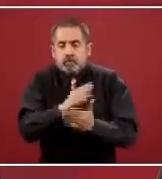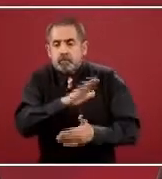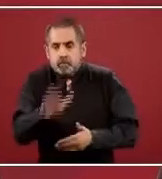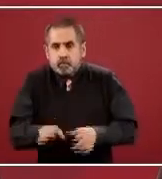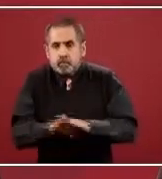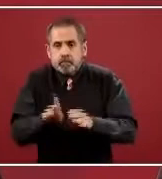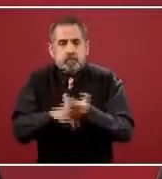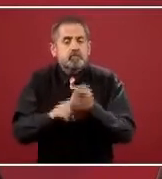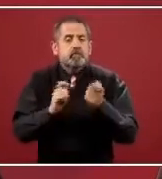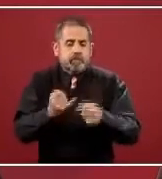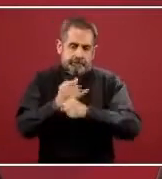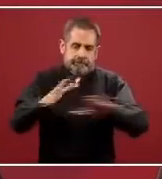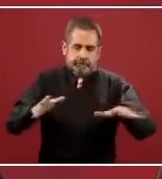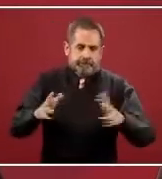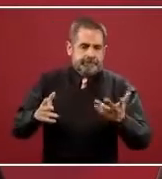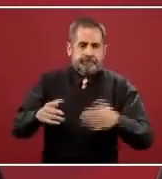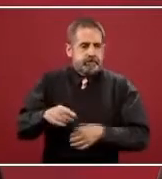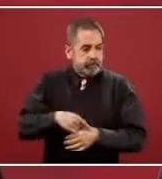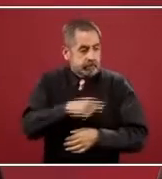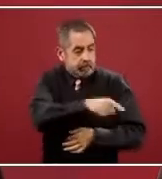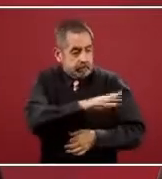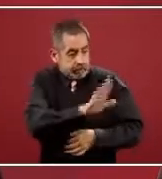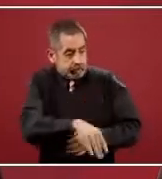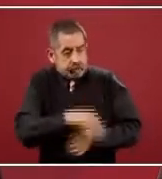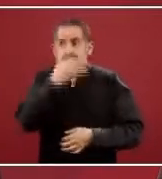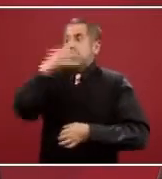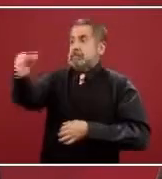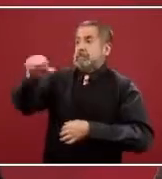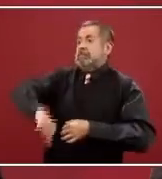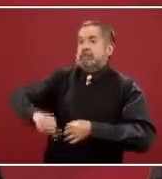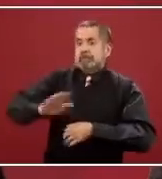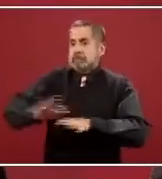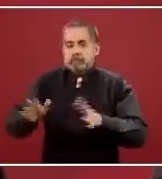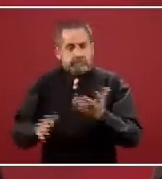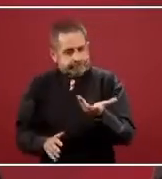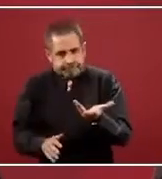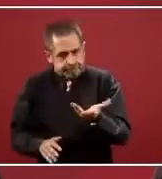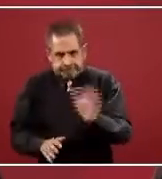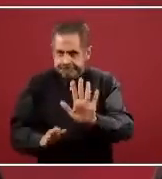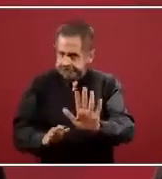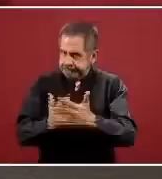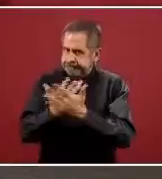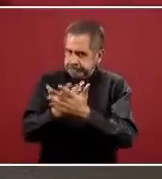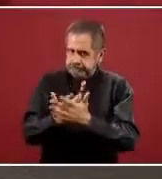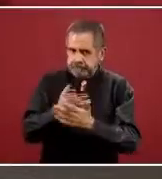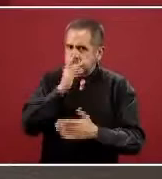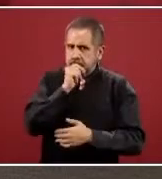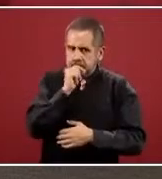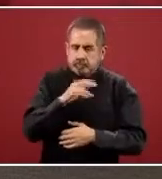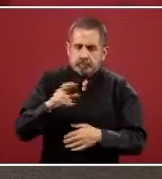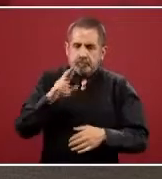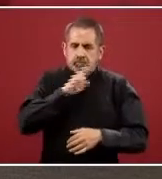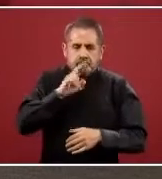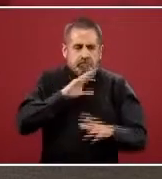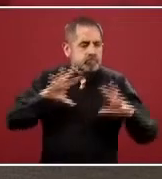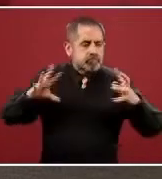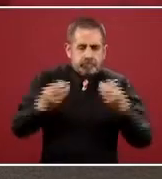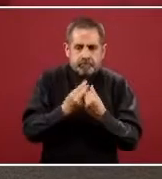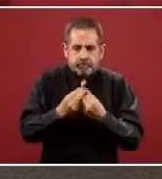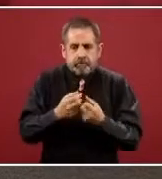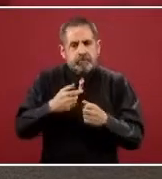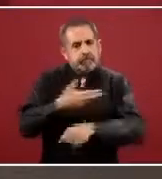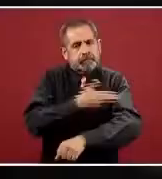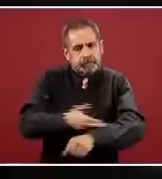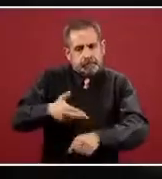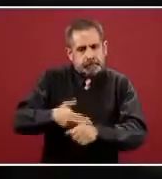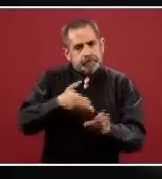debe de ser. Entonces, no necesariamente, si esto es algo muy reciente, se puede tener toda esta información en minutos, porque son